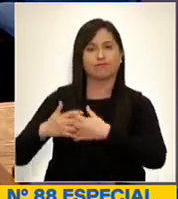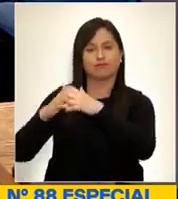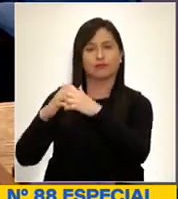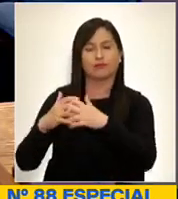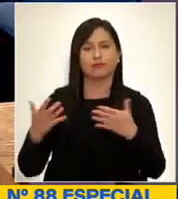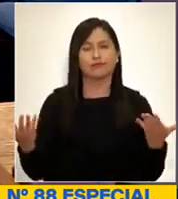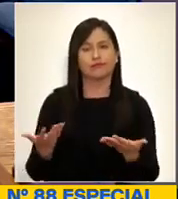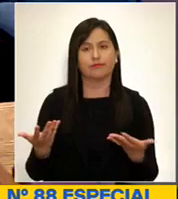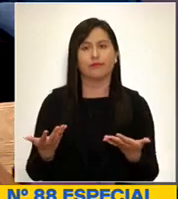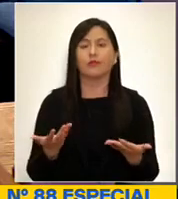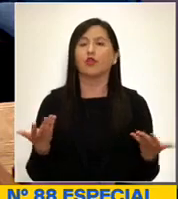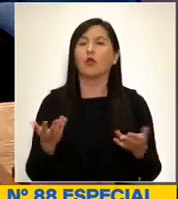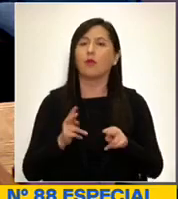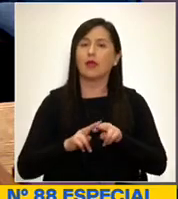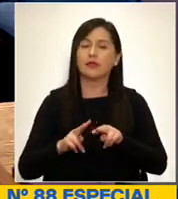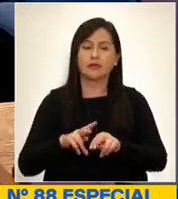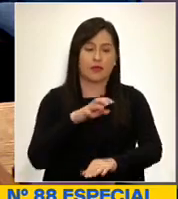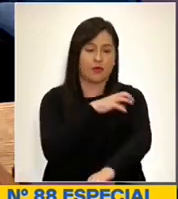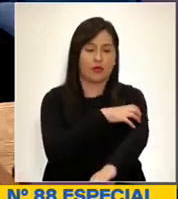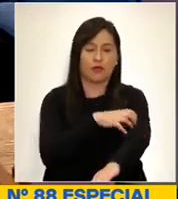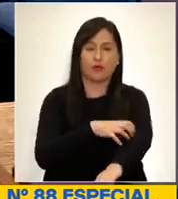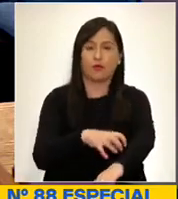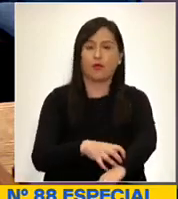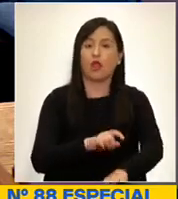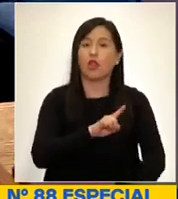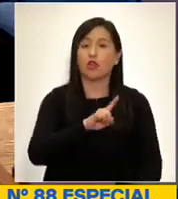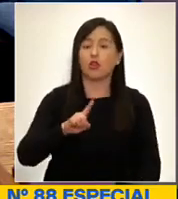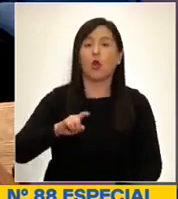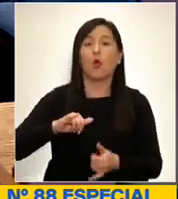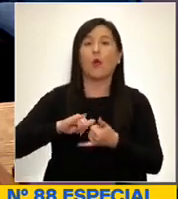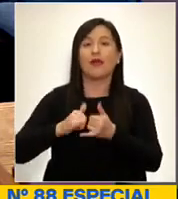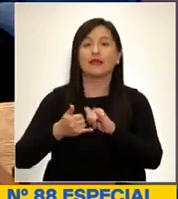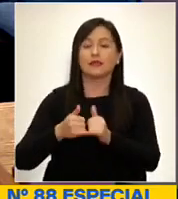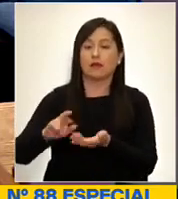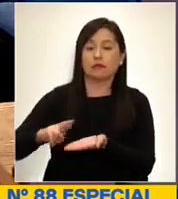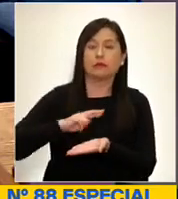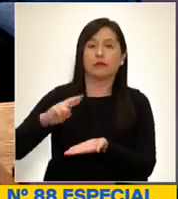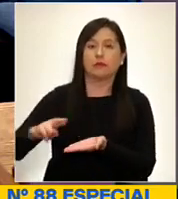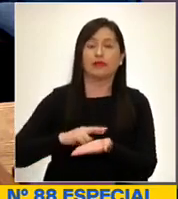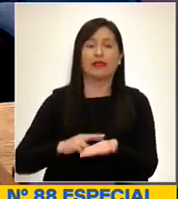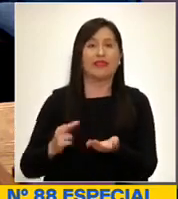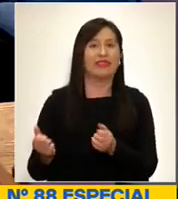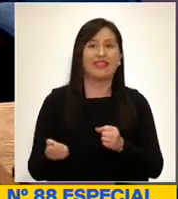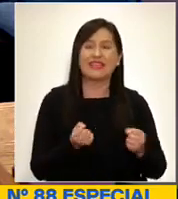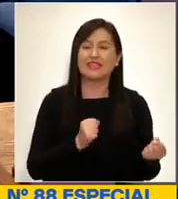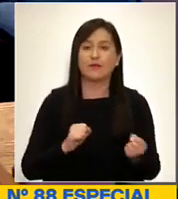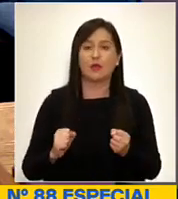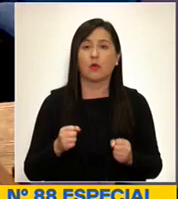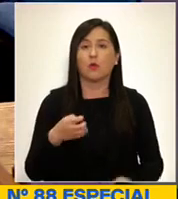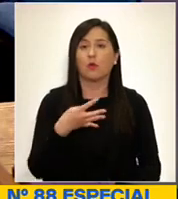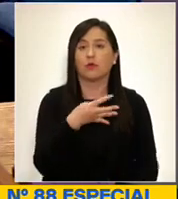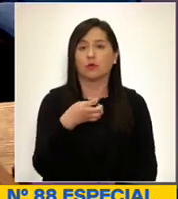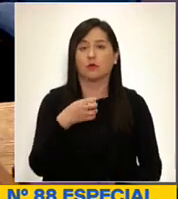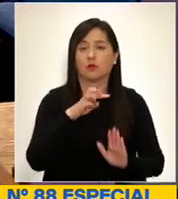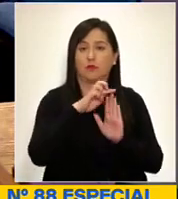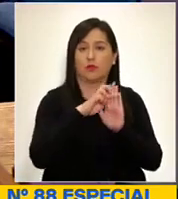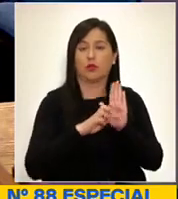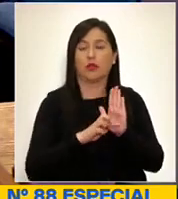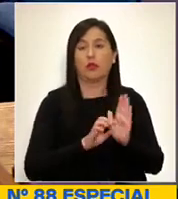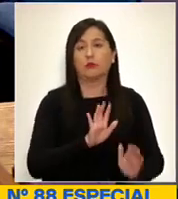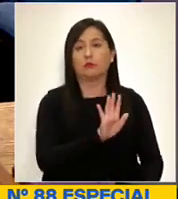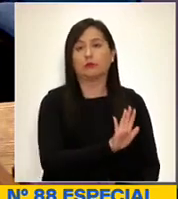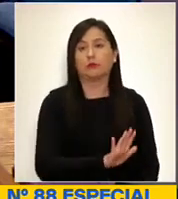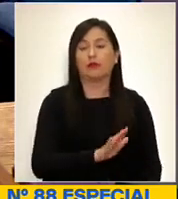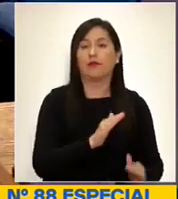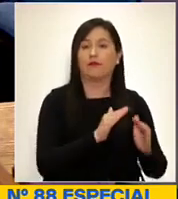hacemos que las regiones no como los WhatsApp que me están llegando ahora en la mañana que están desesperados 400 proyectos paralizados en